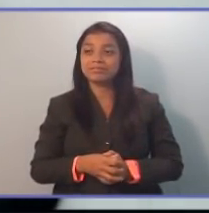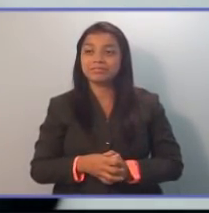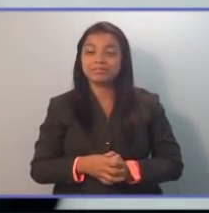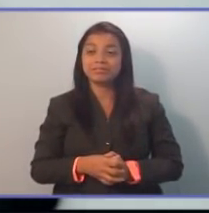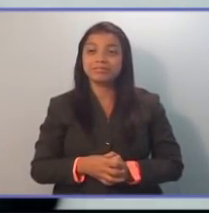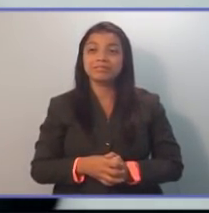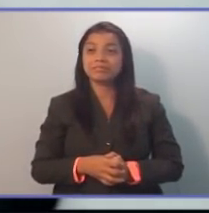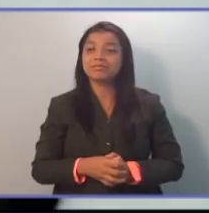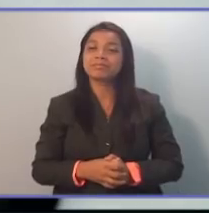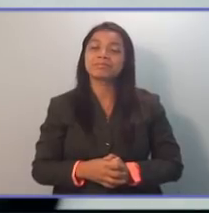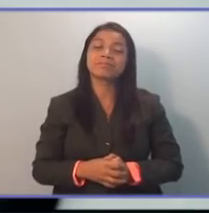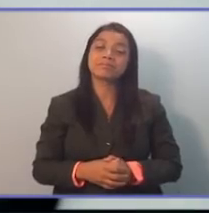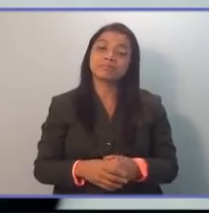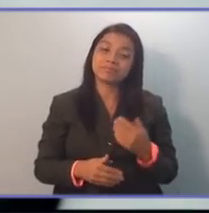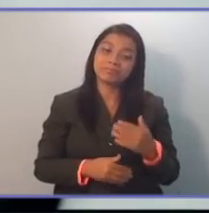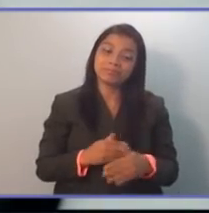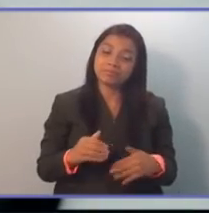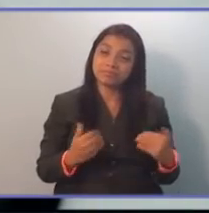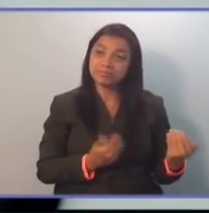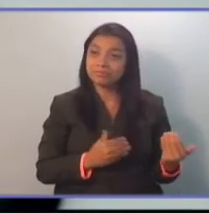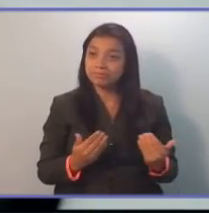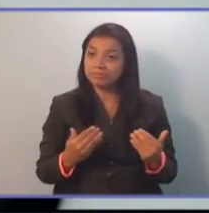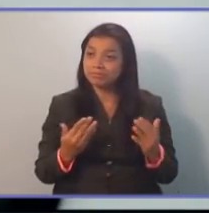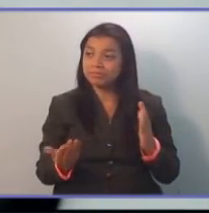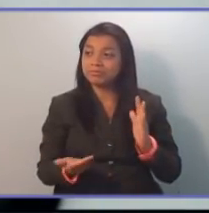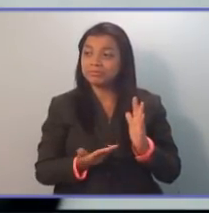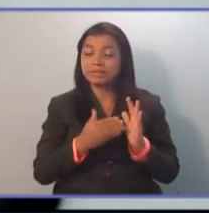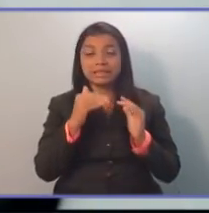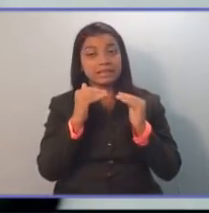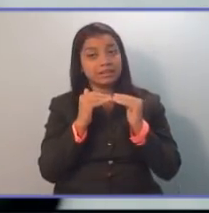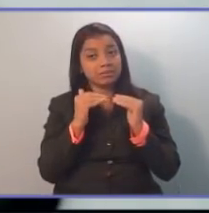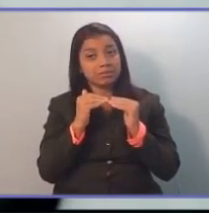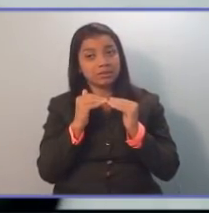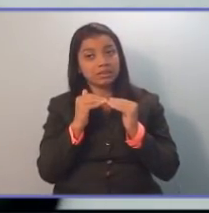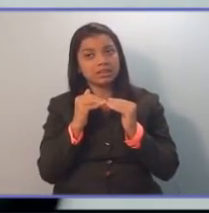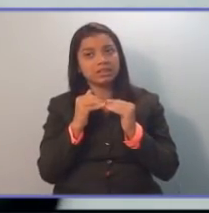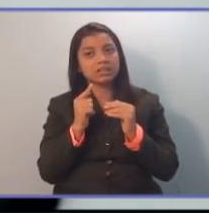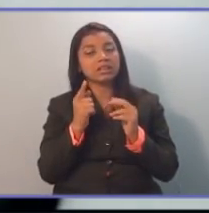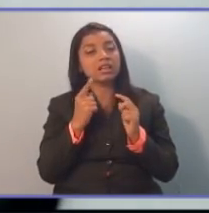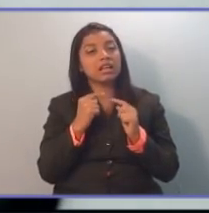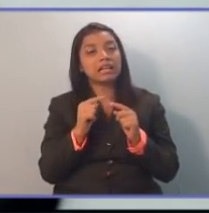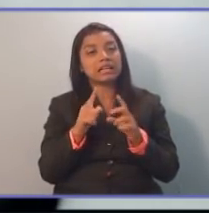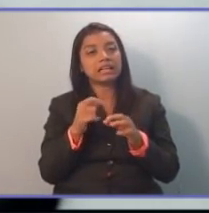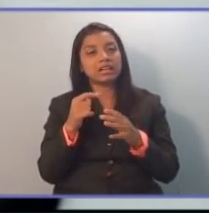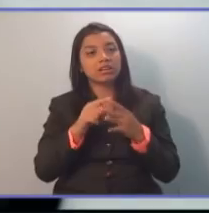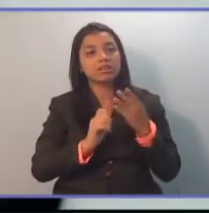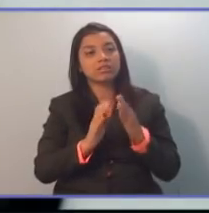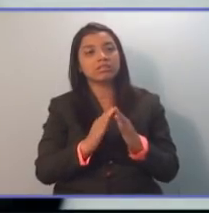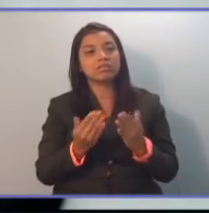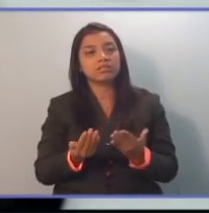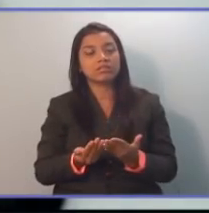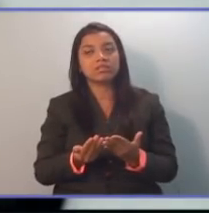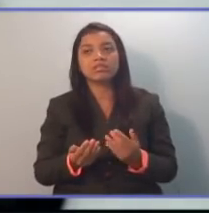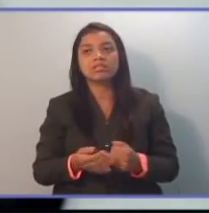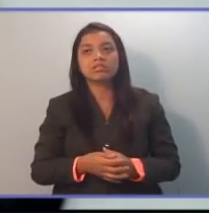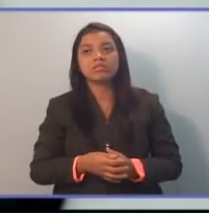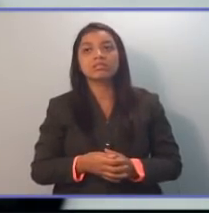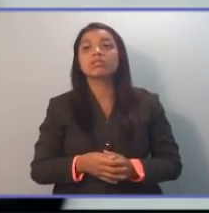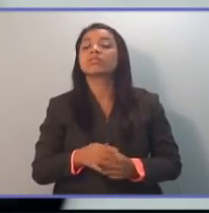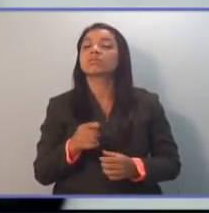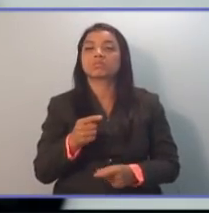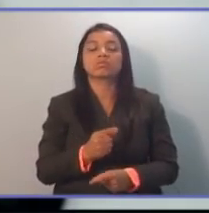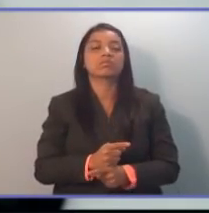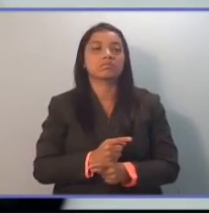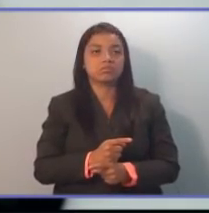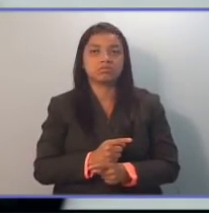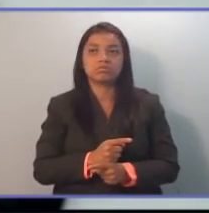Hablando ya de la competencia también que exige la Constitución, en